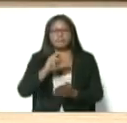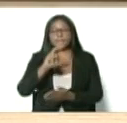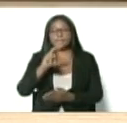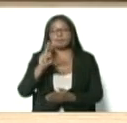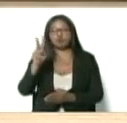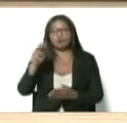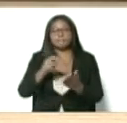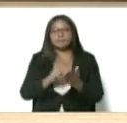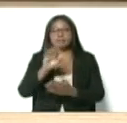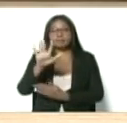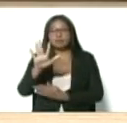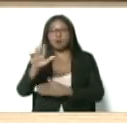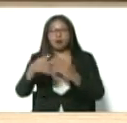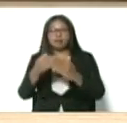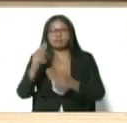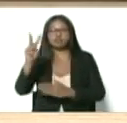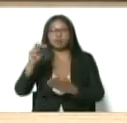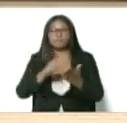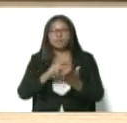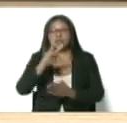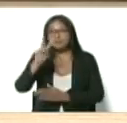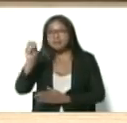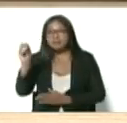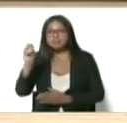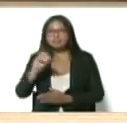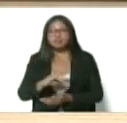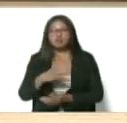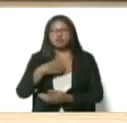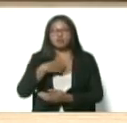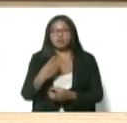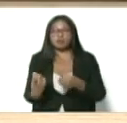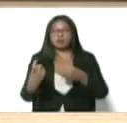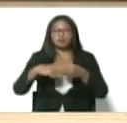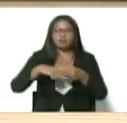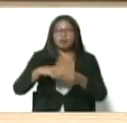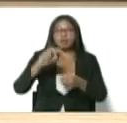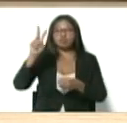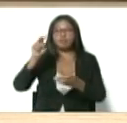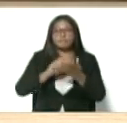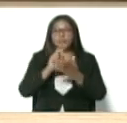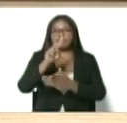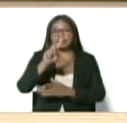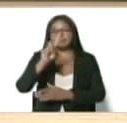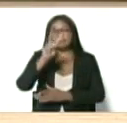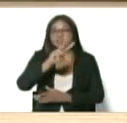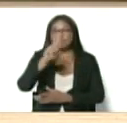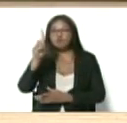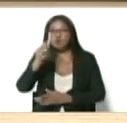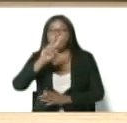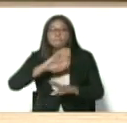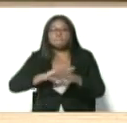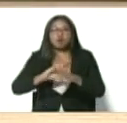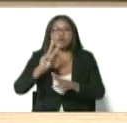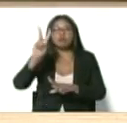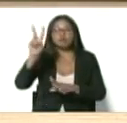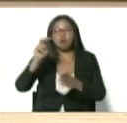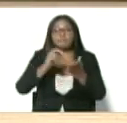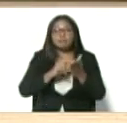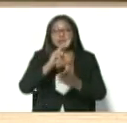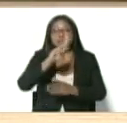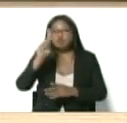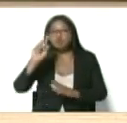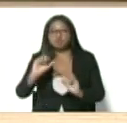diría yo 2020 no se puede agregar todavía 2021 que está apenas empezando en el